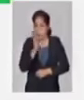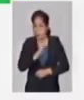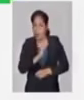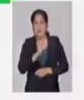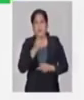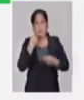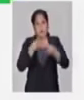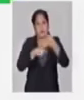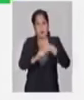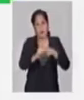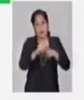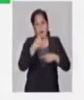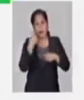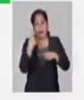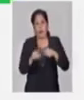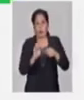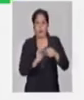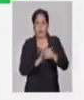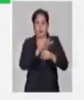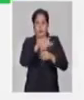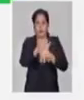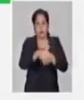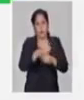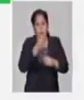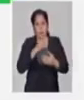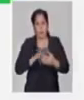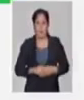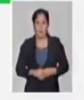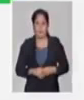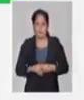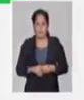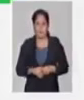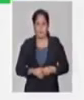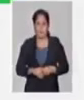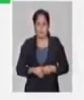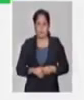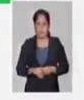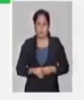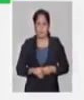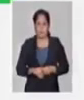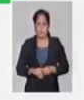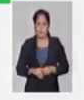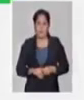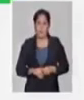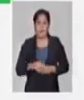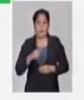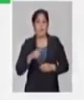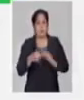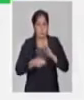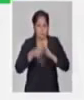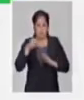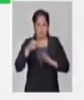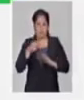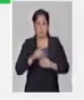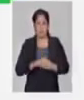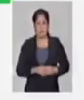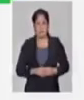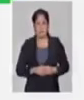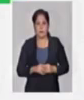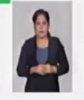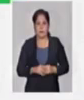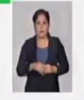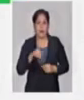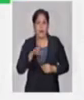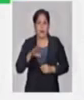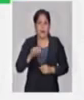se vende sin subsidio, pero el pollo que se sustituye para los niños mantiene el subsidio. Esto